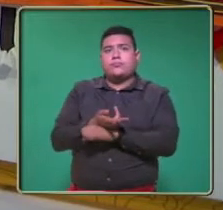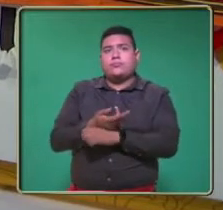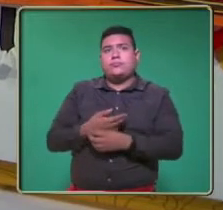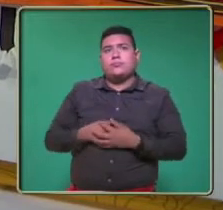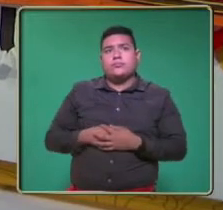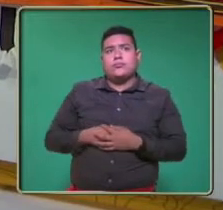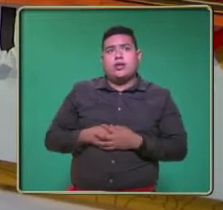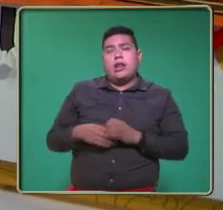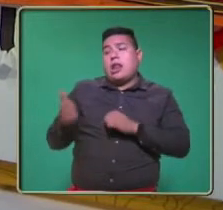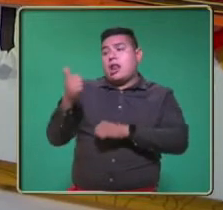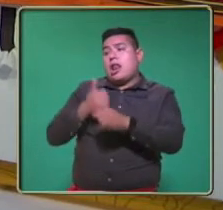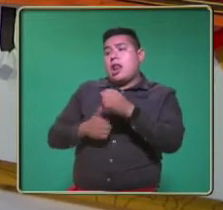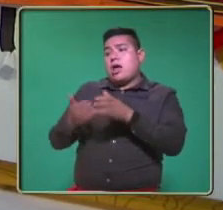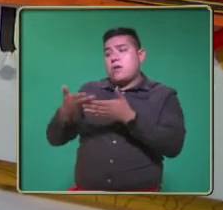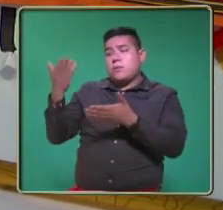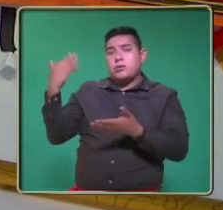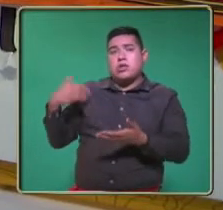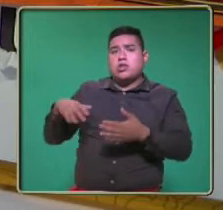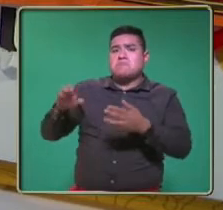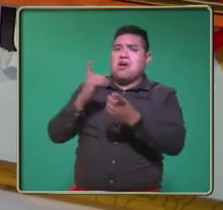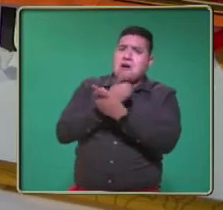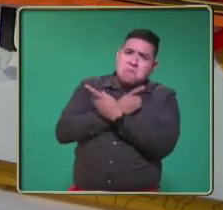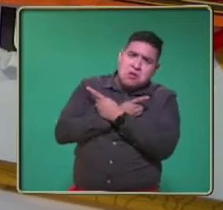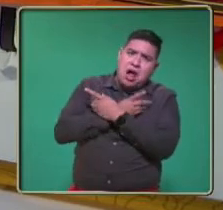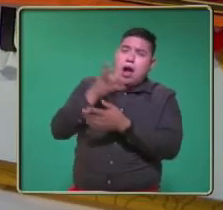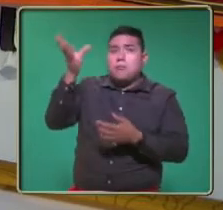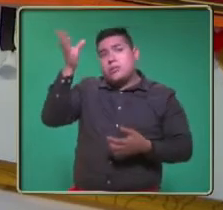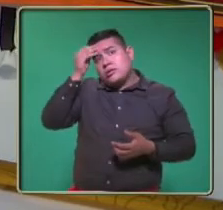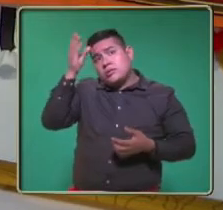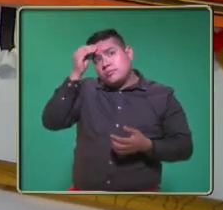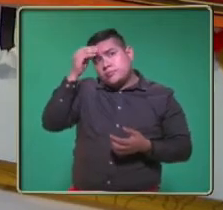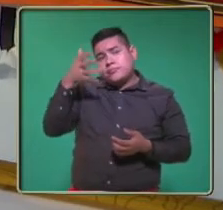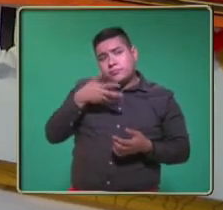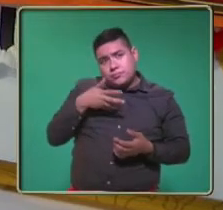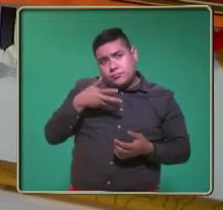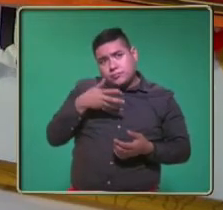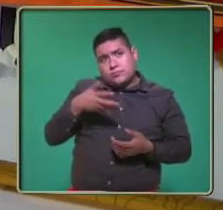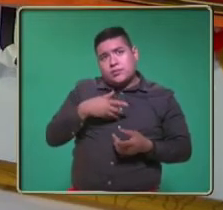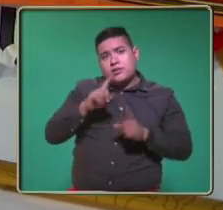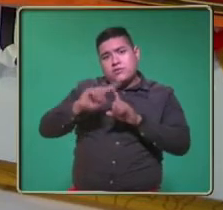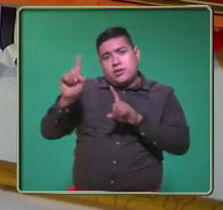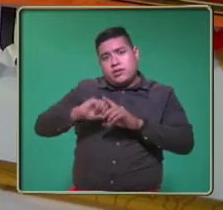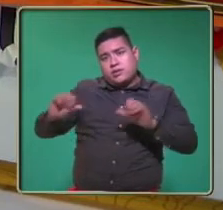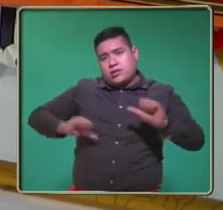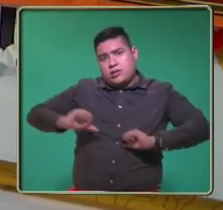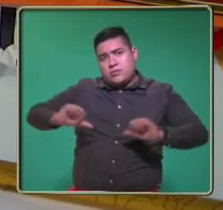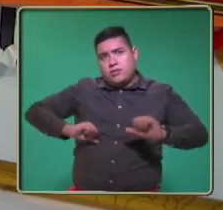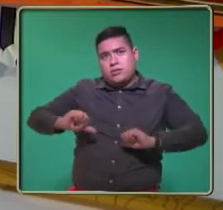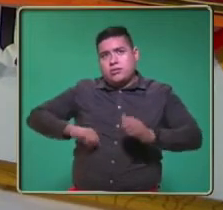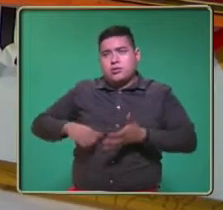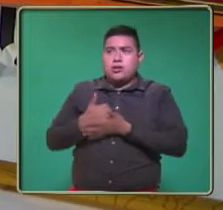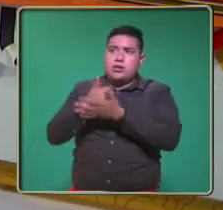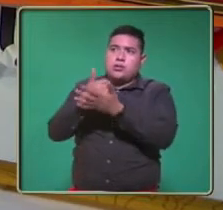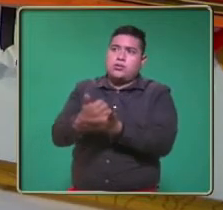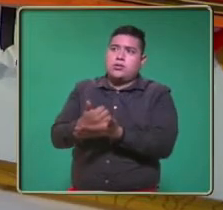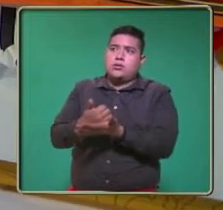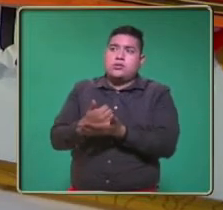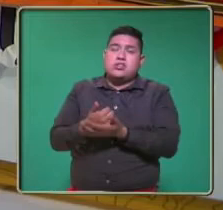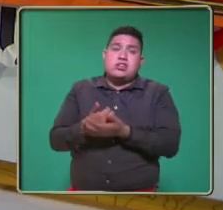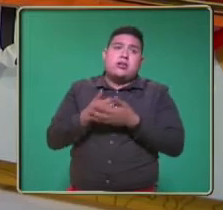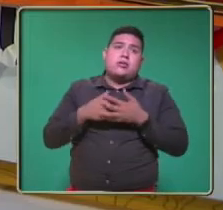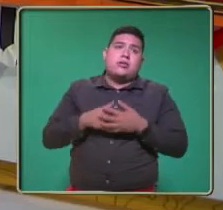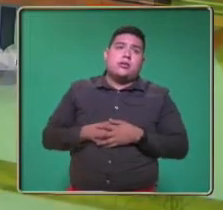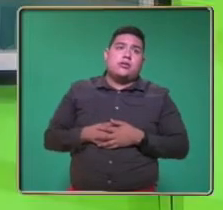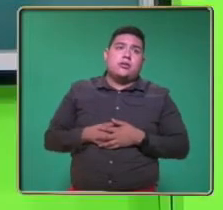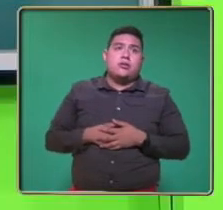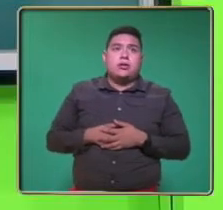pasado y los comportamientos que tenía, los aprendizajes que adquirió y las estrategias que favorecieron. Si es de otra manera,